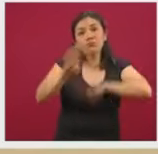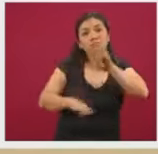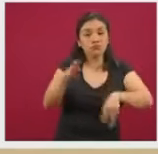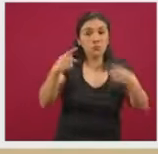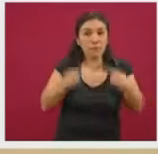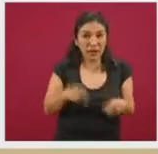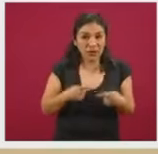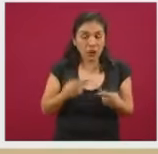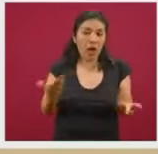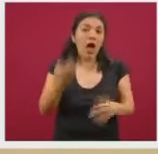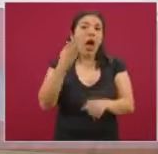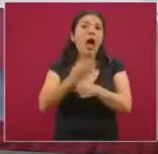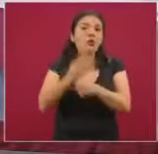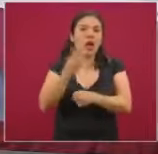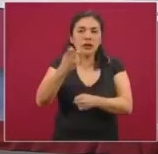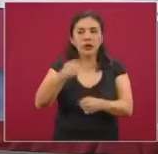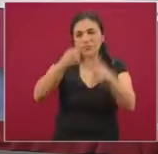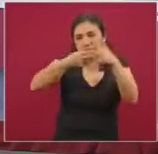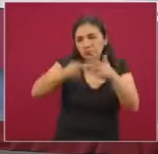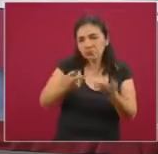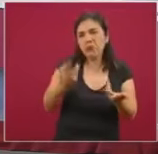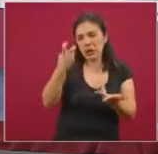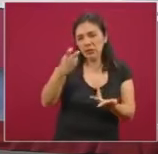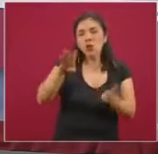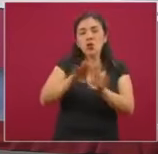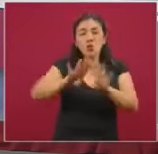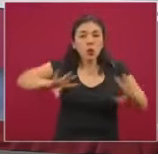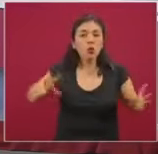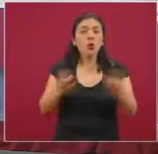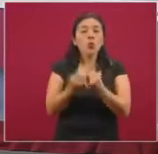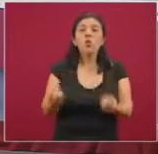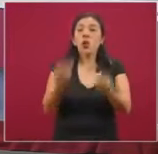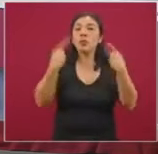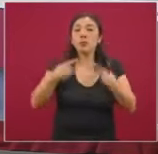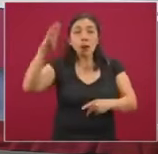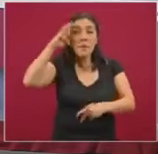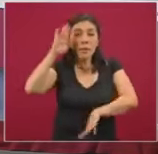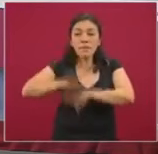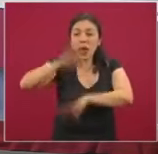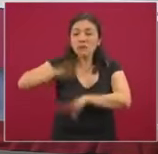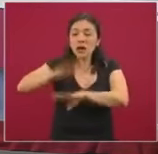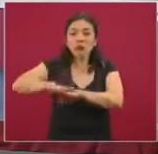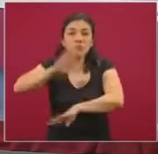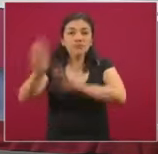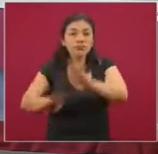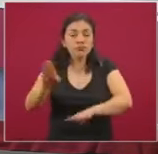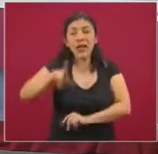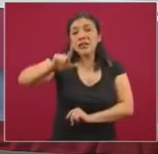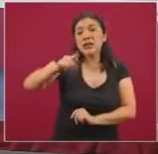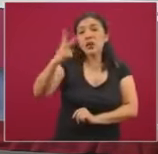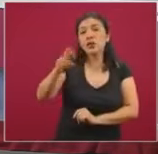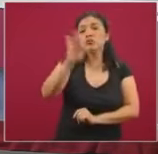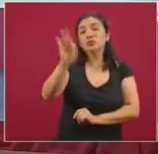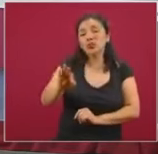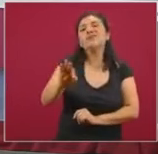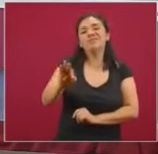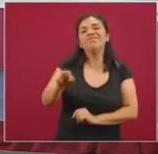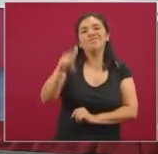mortalidad. Pero por lo pronto, esa es la estimación que tenemos, que del total de exceso, el 70-72% se puede